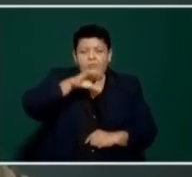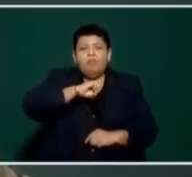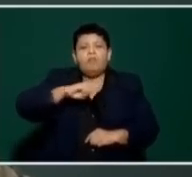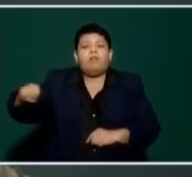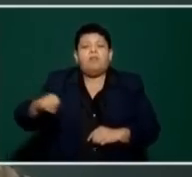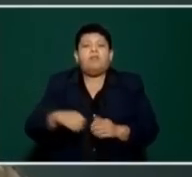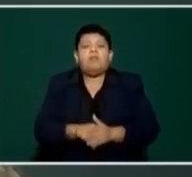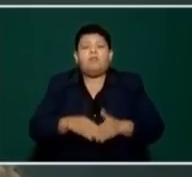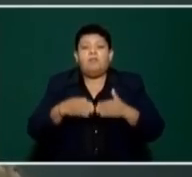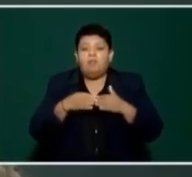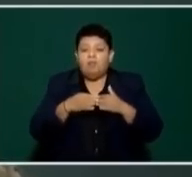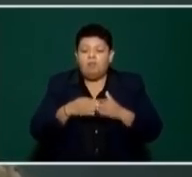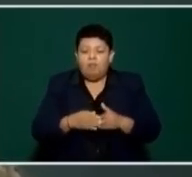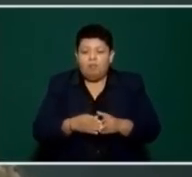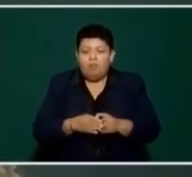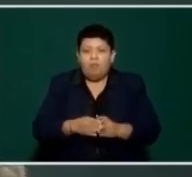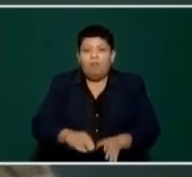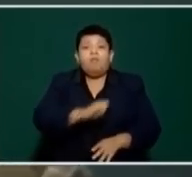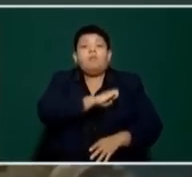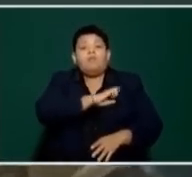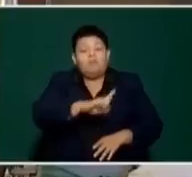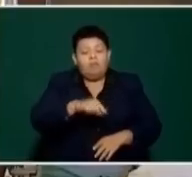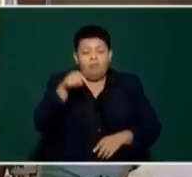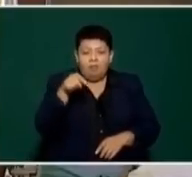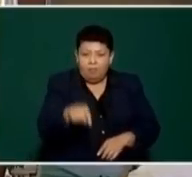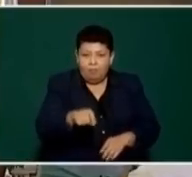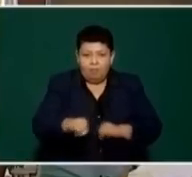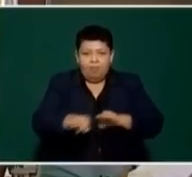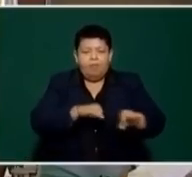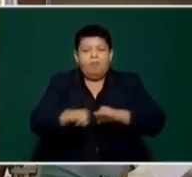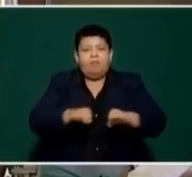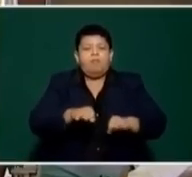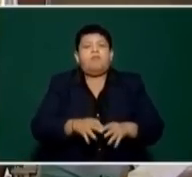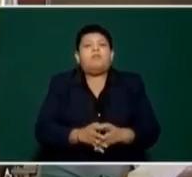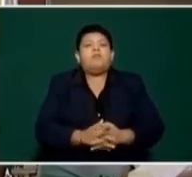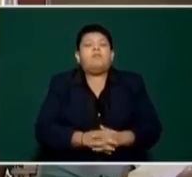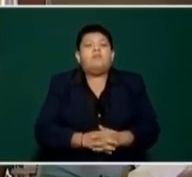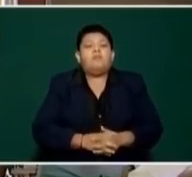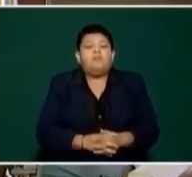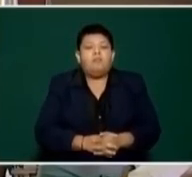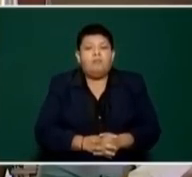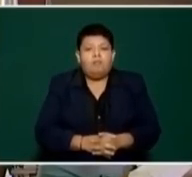exprofeso para eso, para ese tipo de trabajo. La que sigue, por favor.